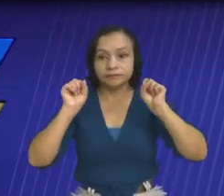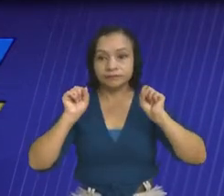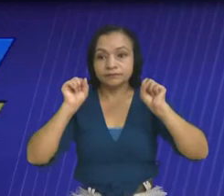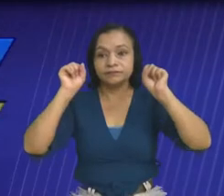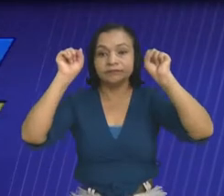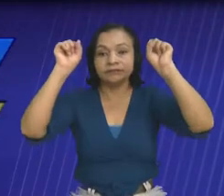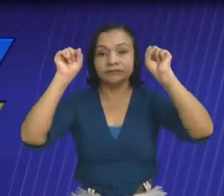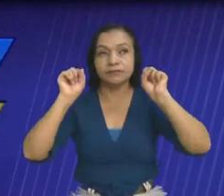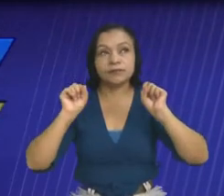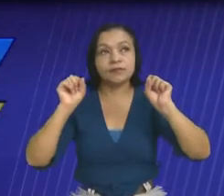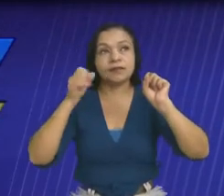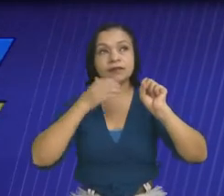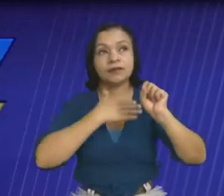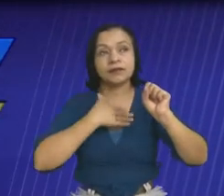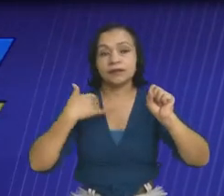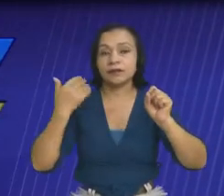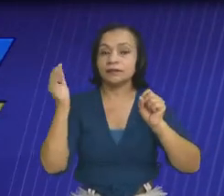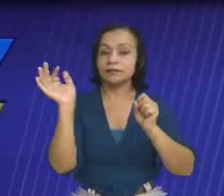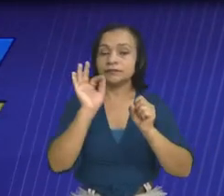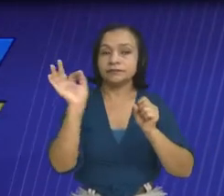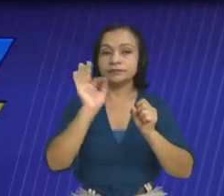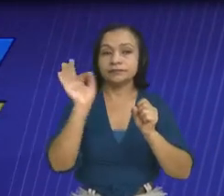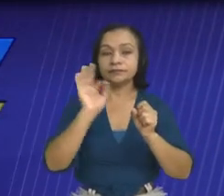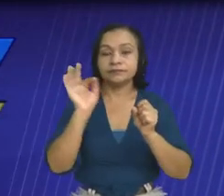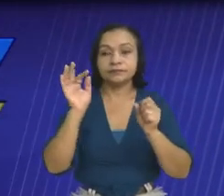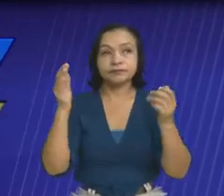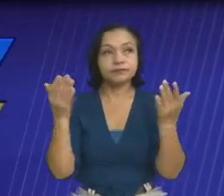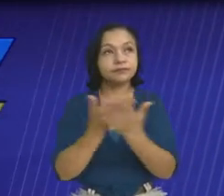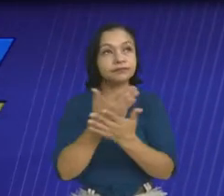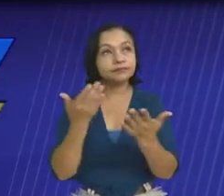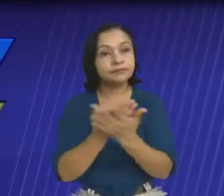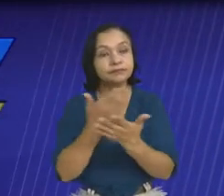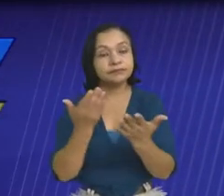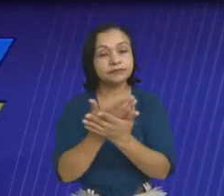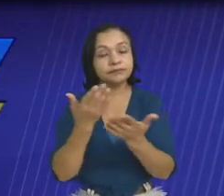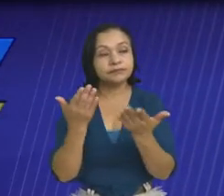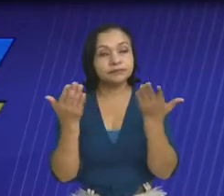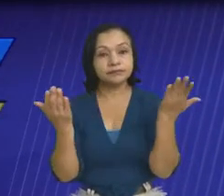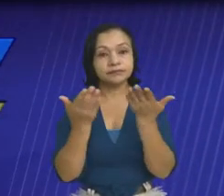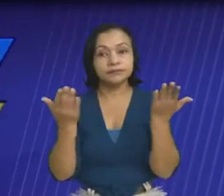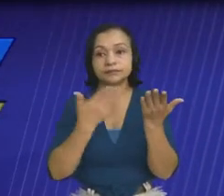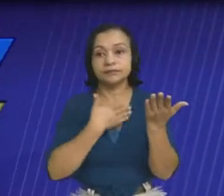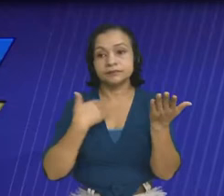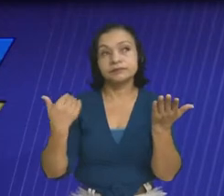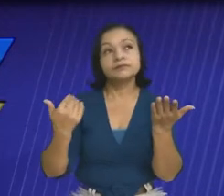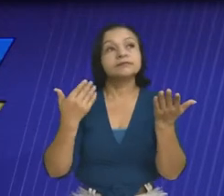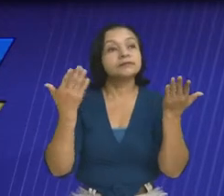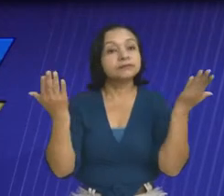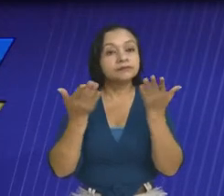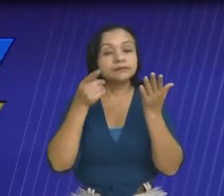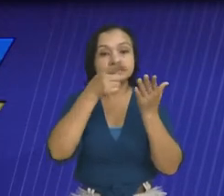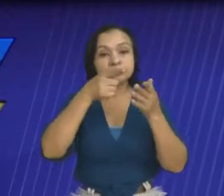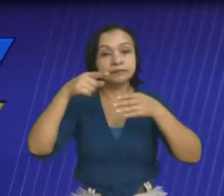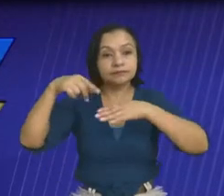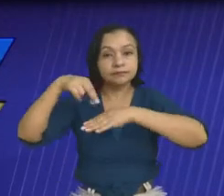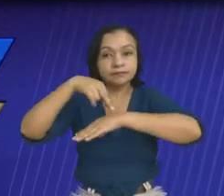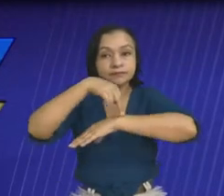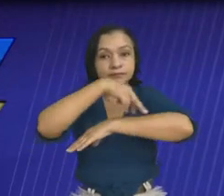mejorar también ese proceso de adaptación cuando tenés un nuevo dispositivo para mejorar tu capacidad de